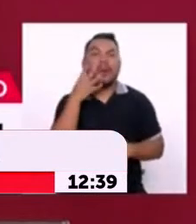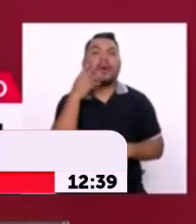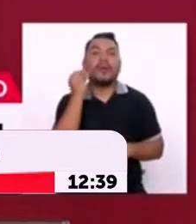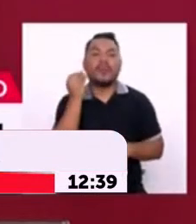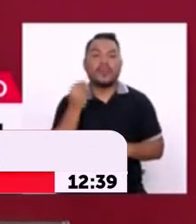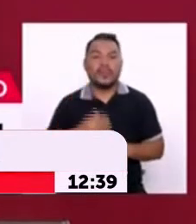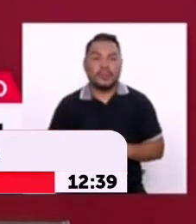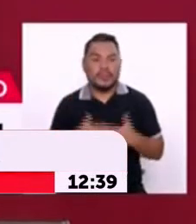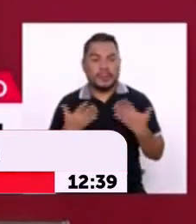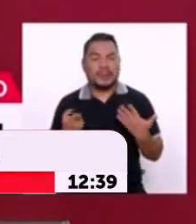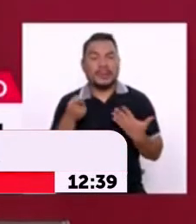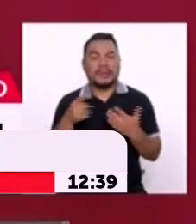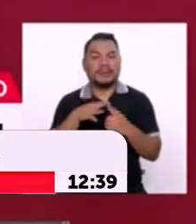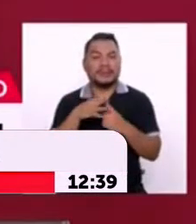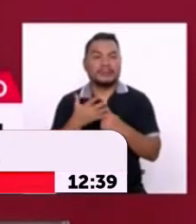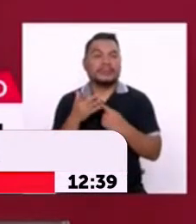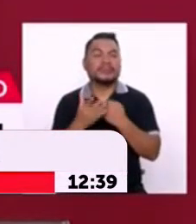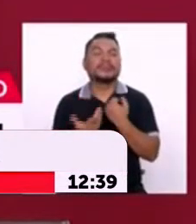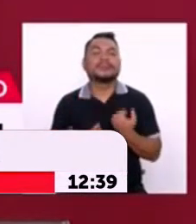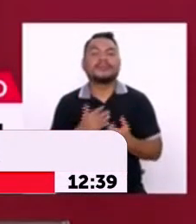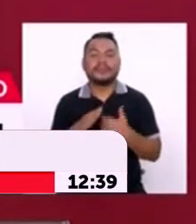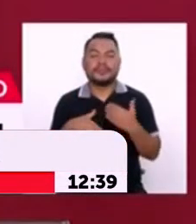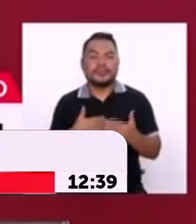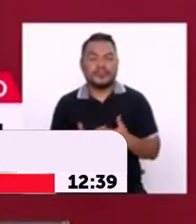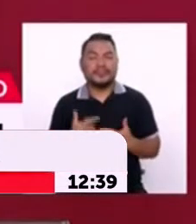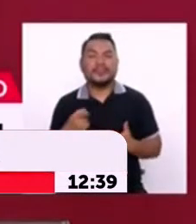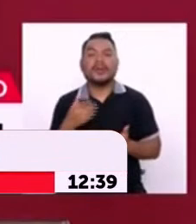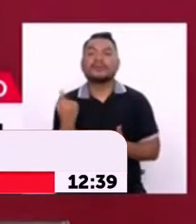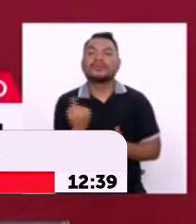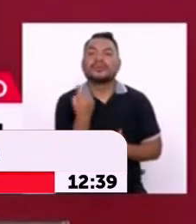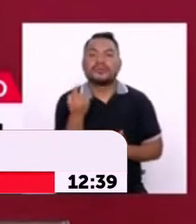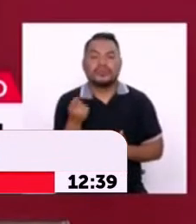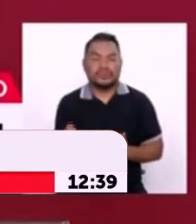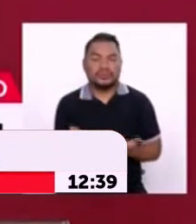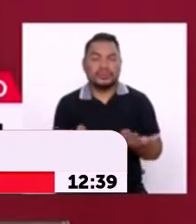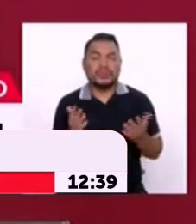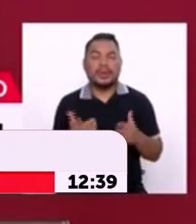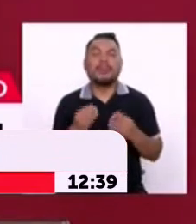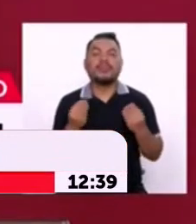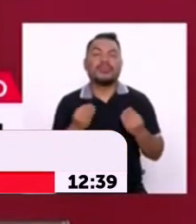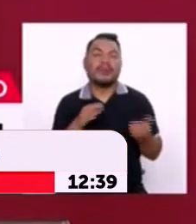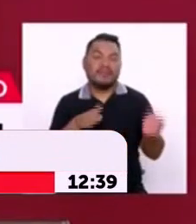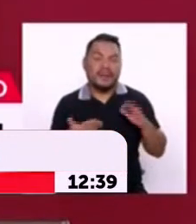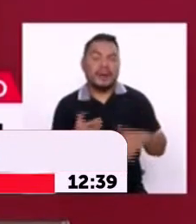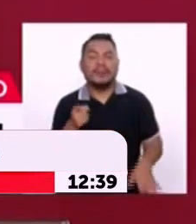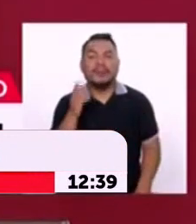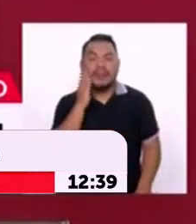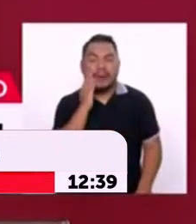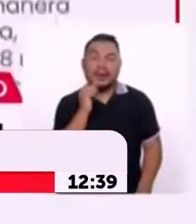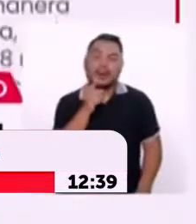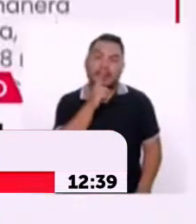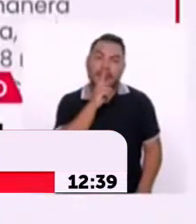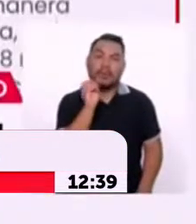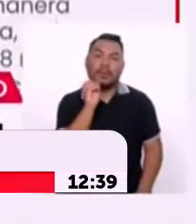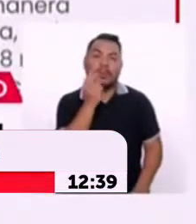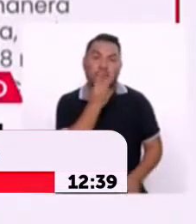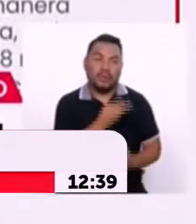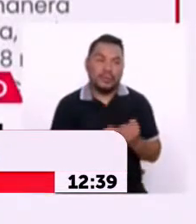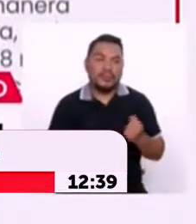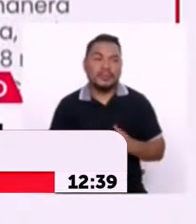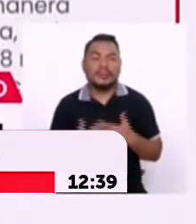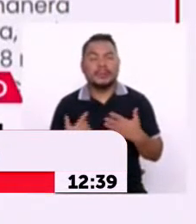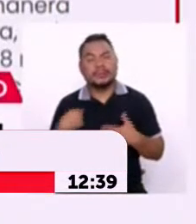niños y adolescentes en situación de orfandad por el fallecimiento de la madre, padre o